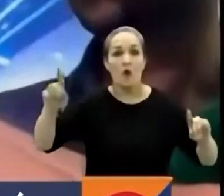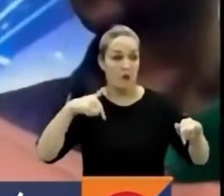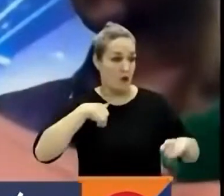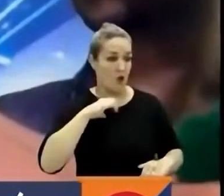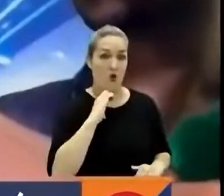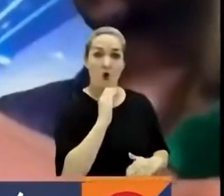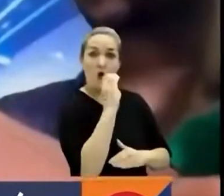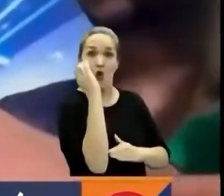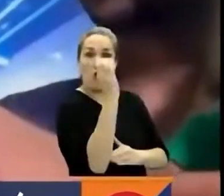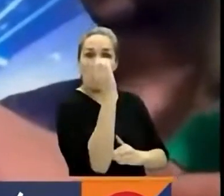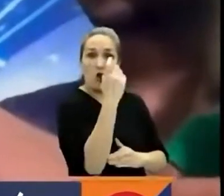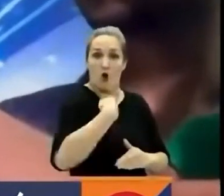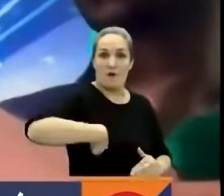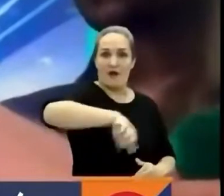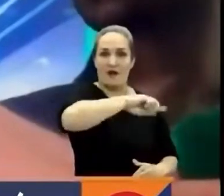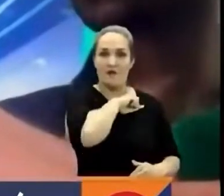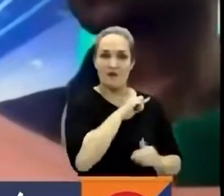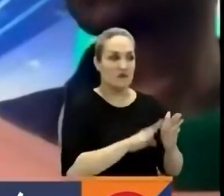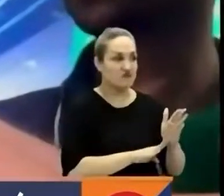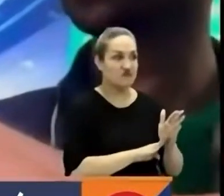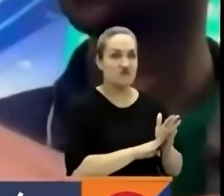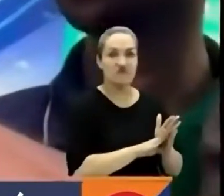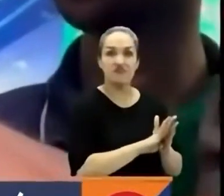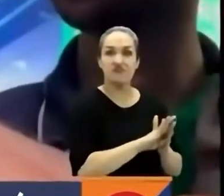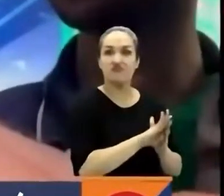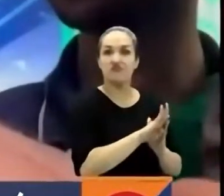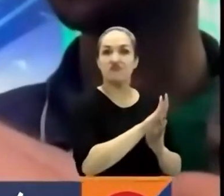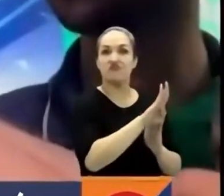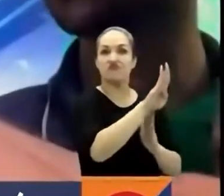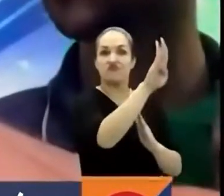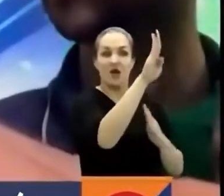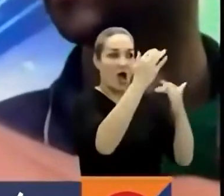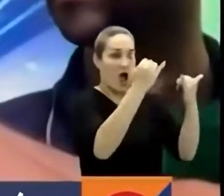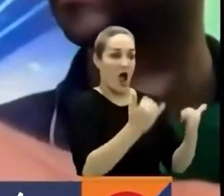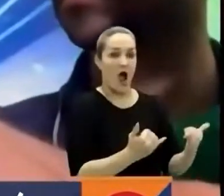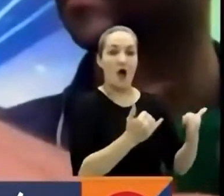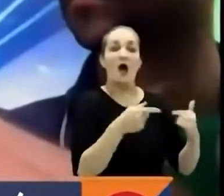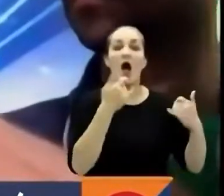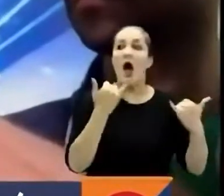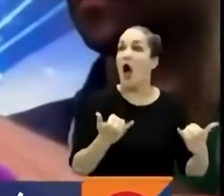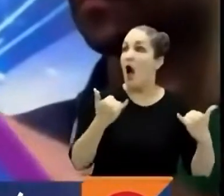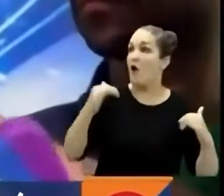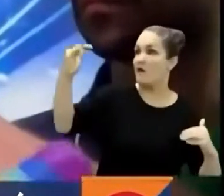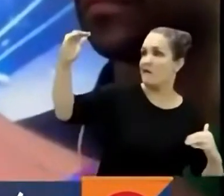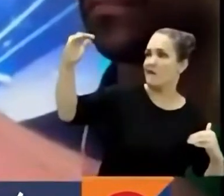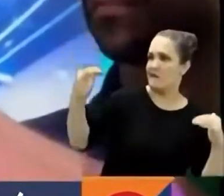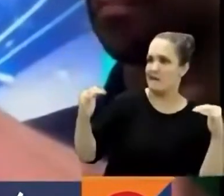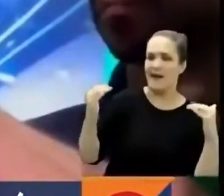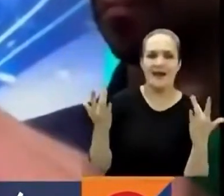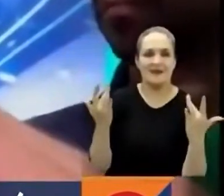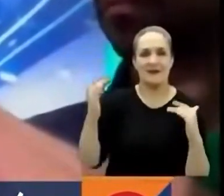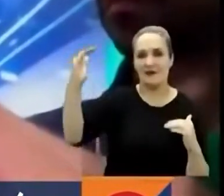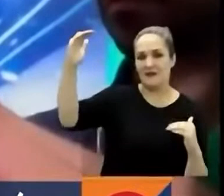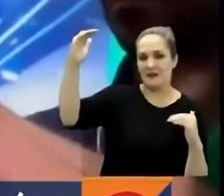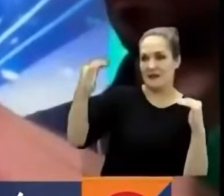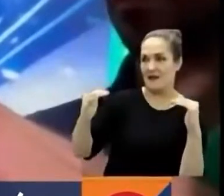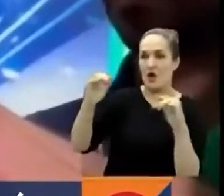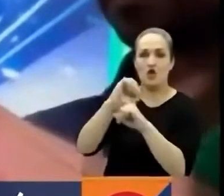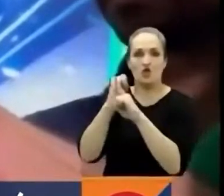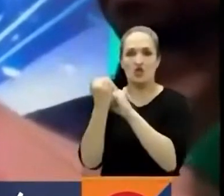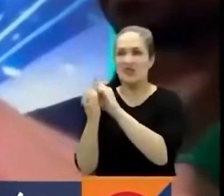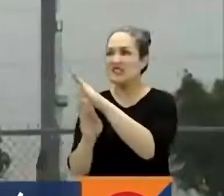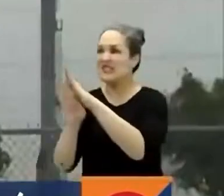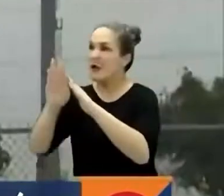tenemos hacia dónde decrecer, por el contrario, lo que tenemos que hacer es cerrar las brechas, ¿no es cierto?, las brechas sociales y las